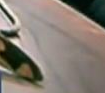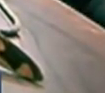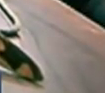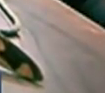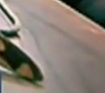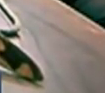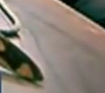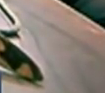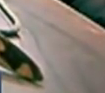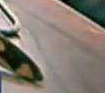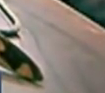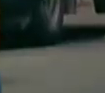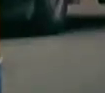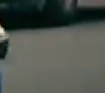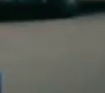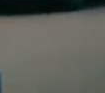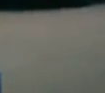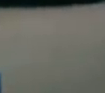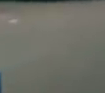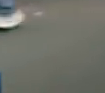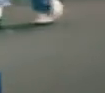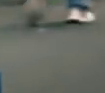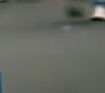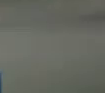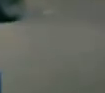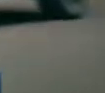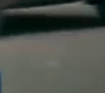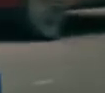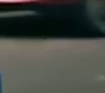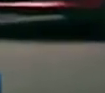Atención, sujetos vienen a taxista durante un asalto.